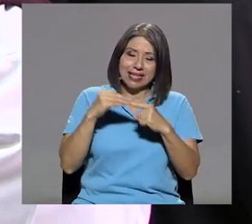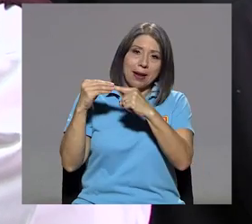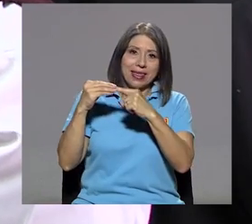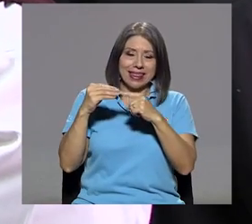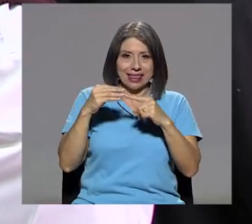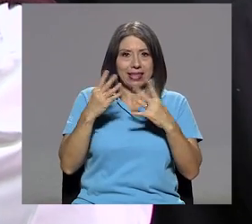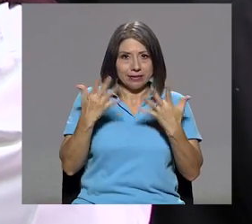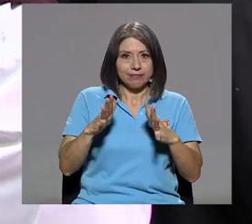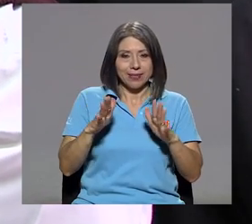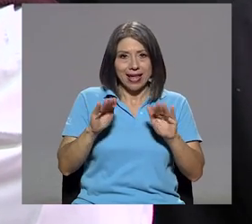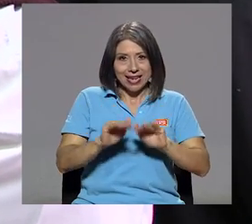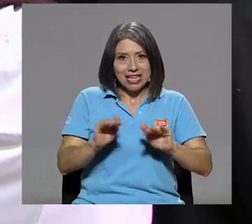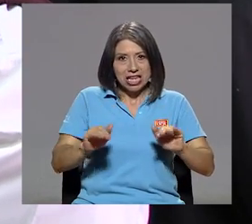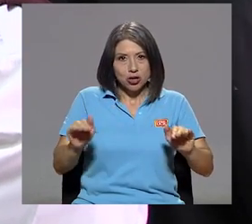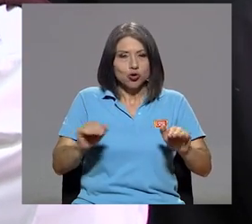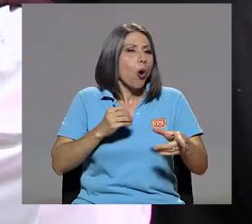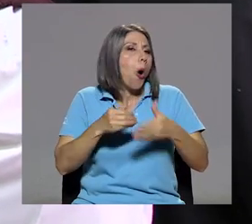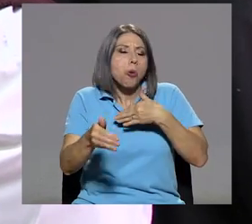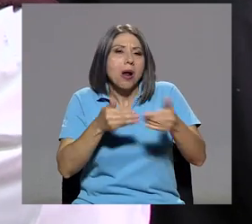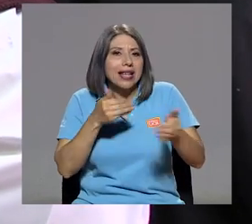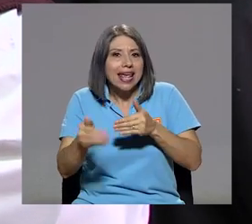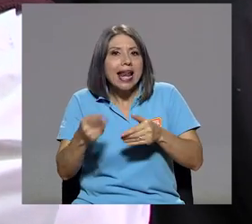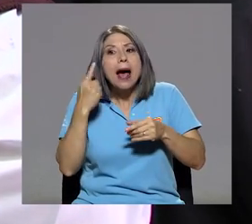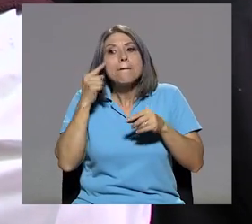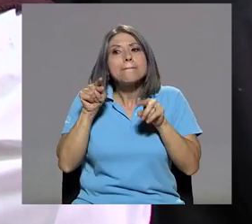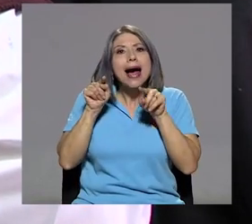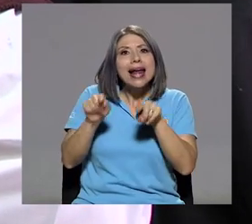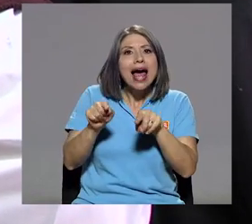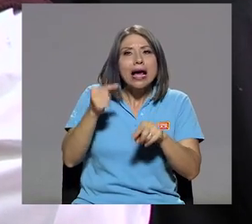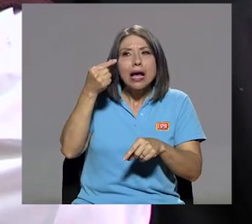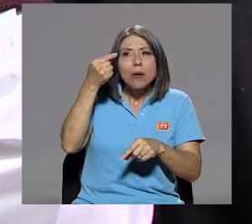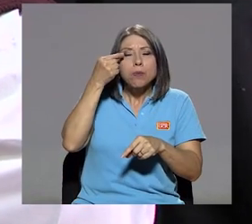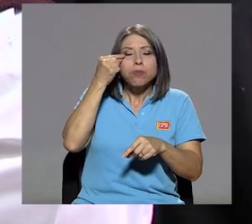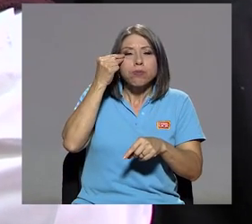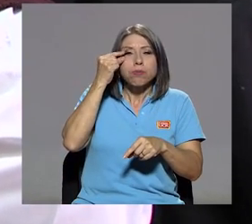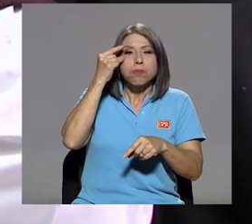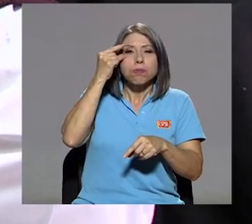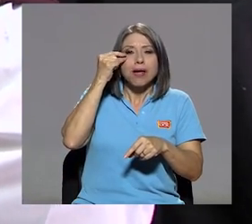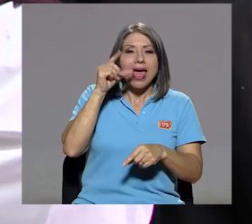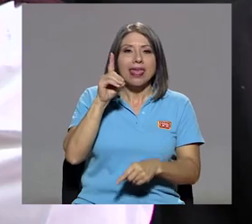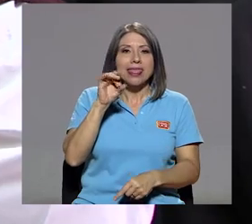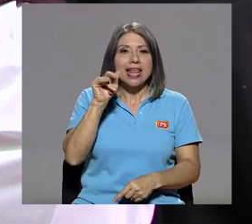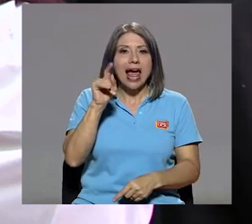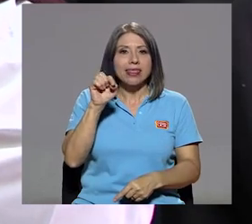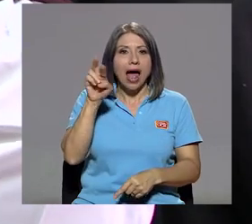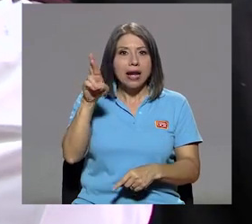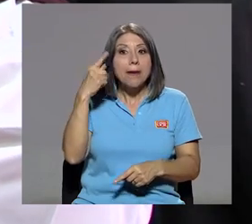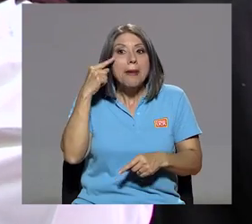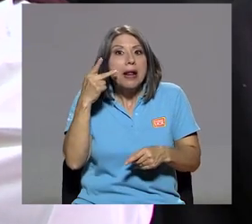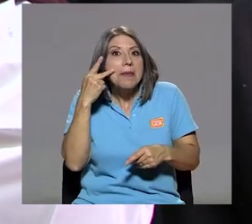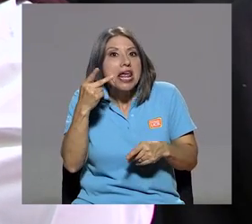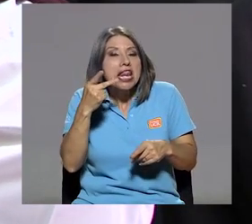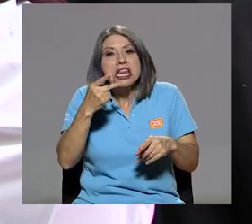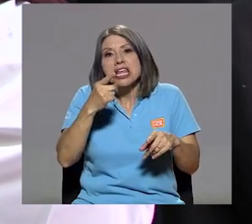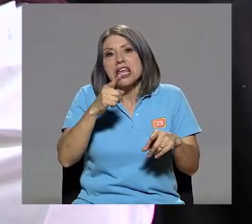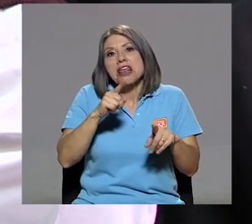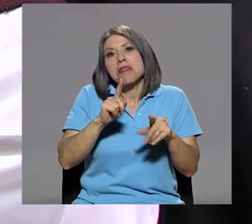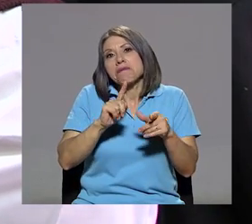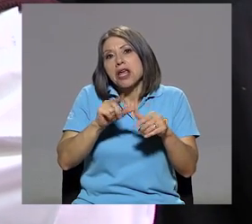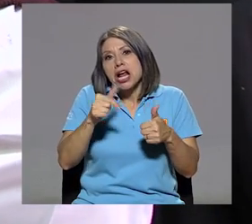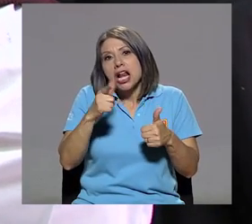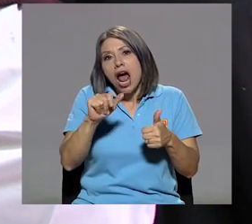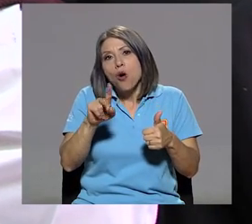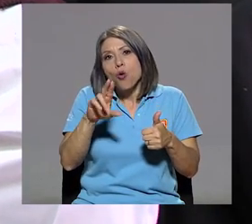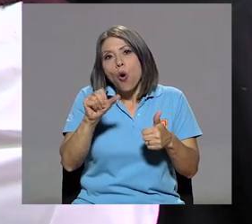no pediátrico, para dilatarlo, no solo para detectar si puede tener o no glaucoma congénito, sino porque hay otras enfermedades como